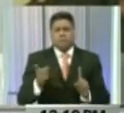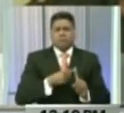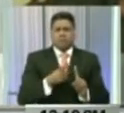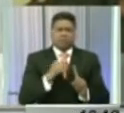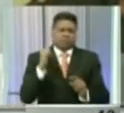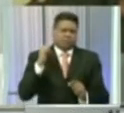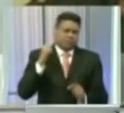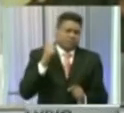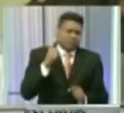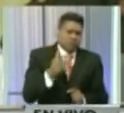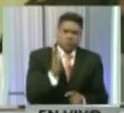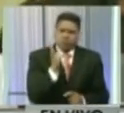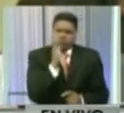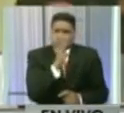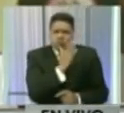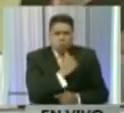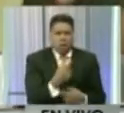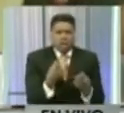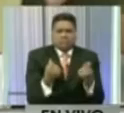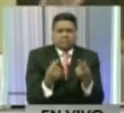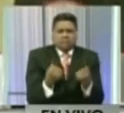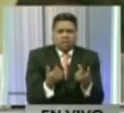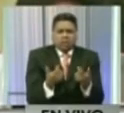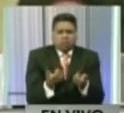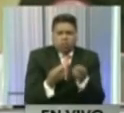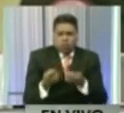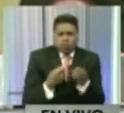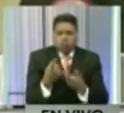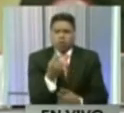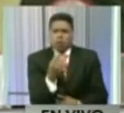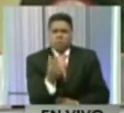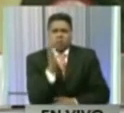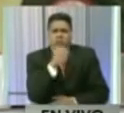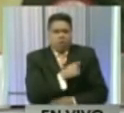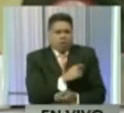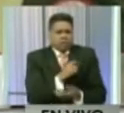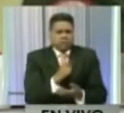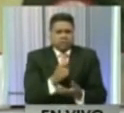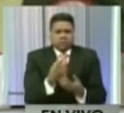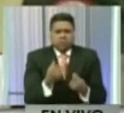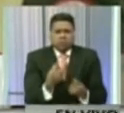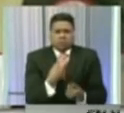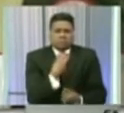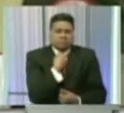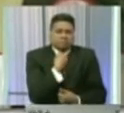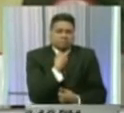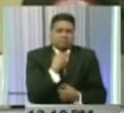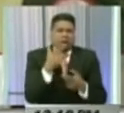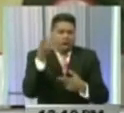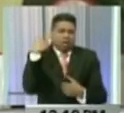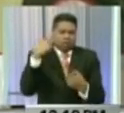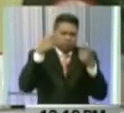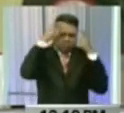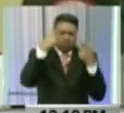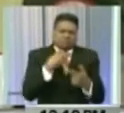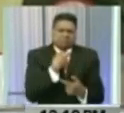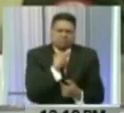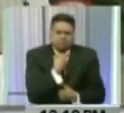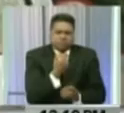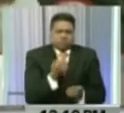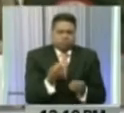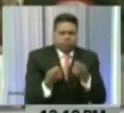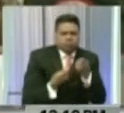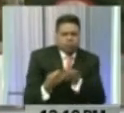tenía recursos porque no controlaba la economía. El petróleo lo controlaba aquí la oligarquía.